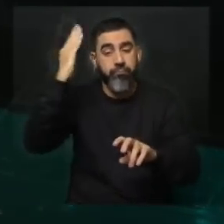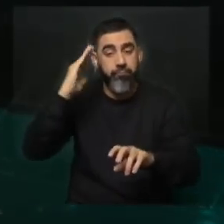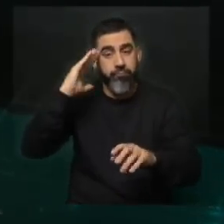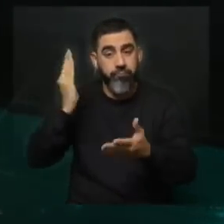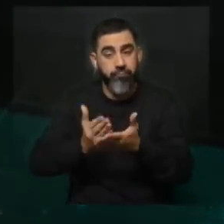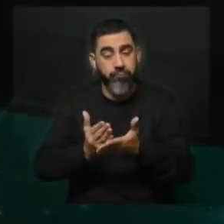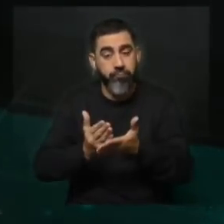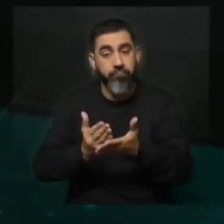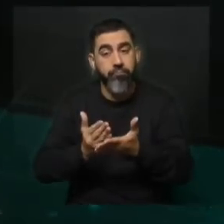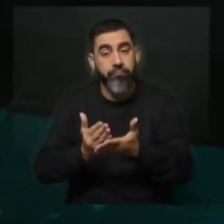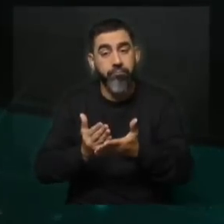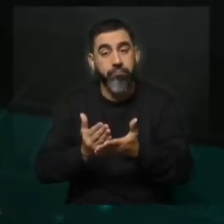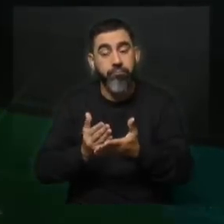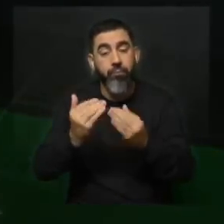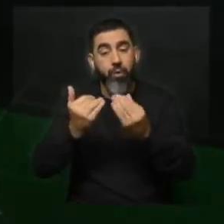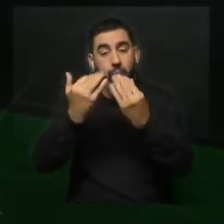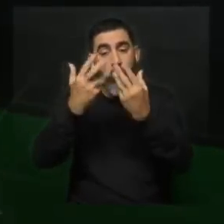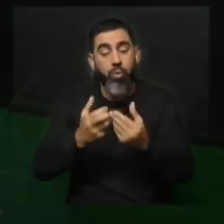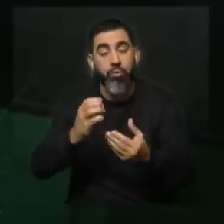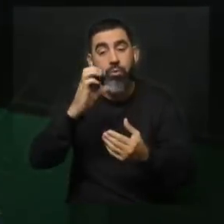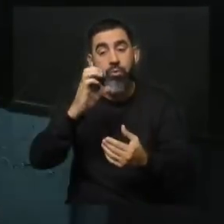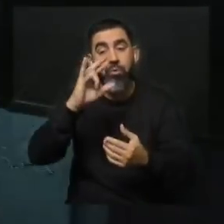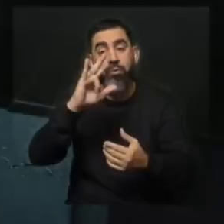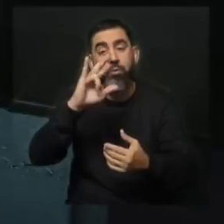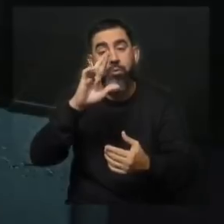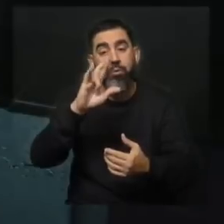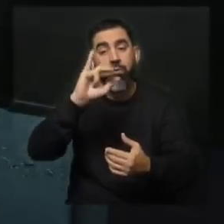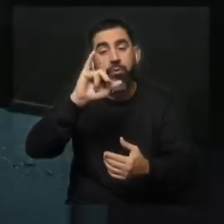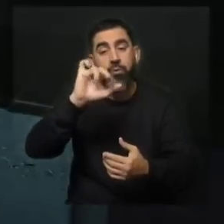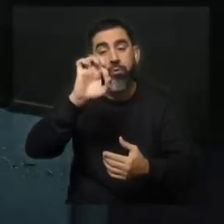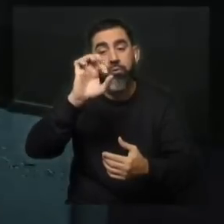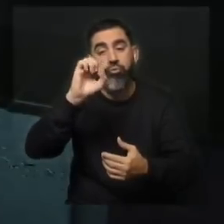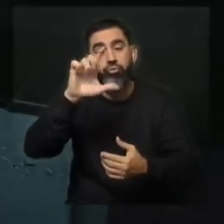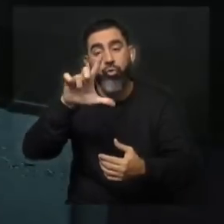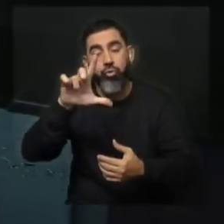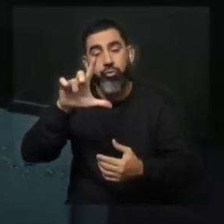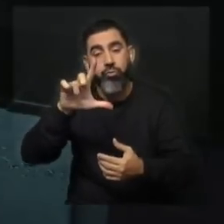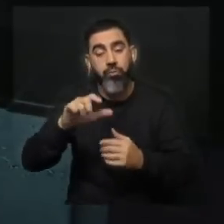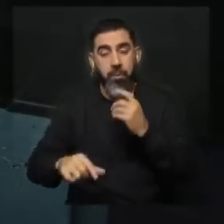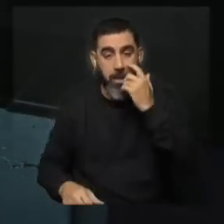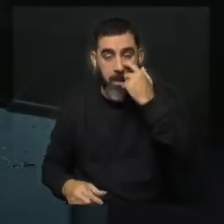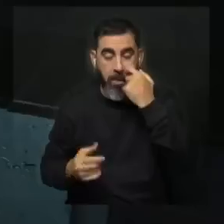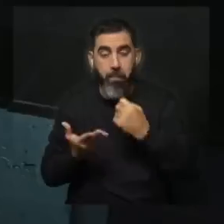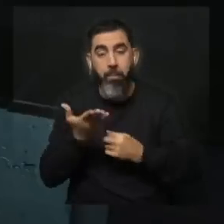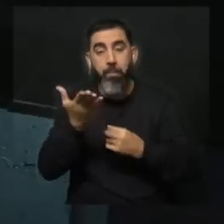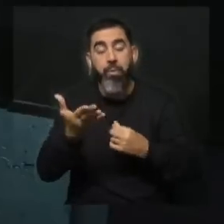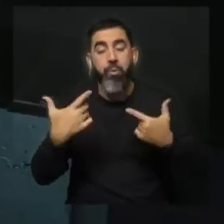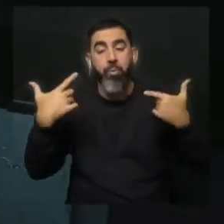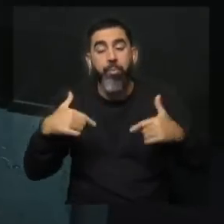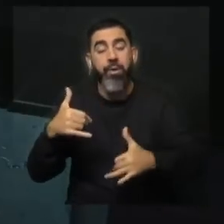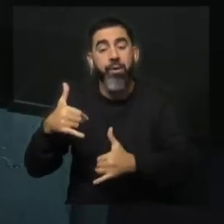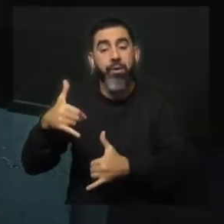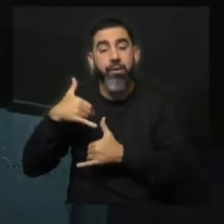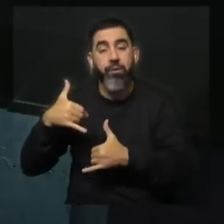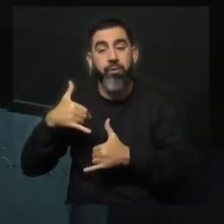porque lo decíamos en el arranque la organización de expresos y presas políticas Crisol solicitó al Ministerio de